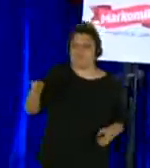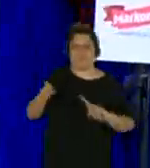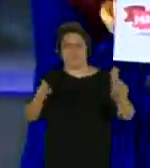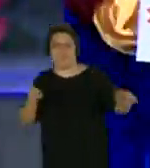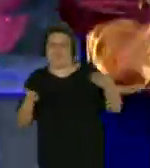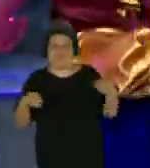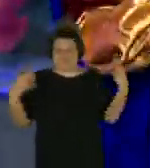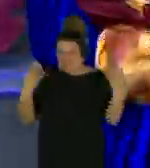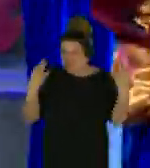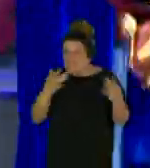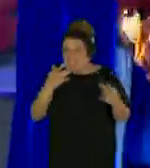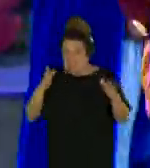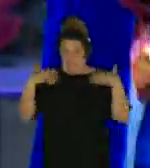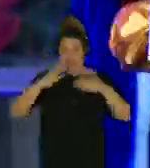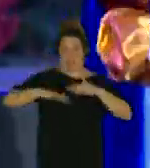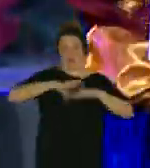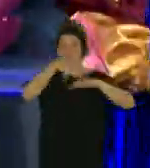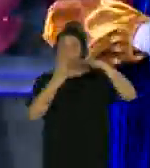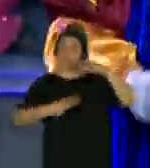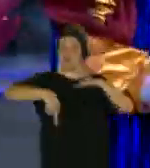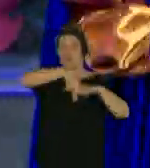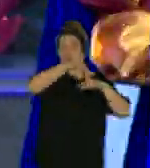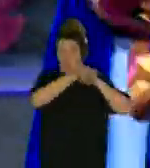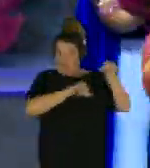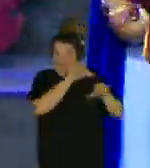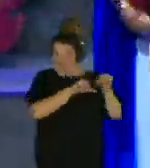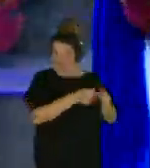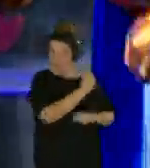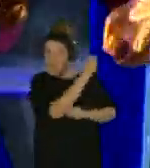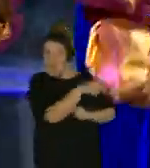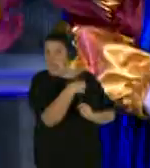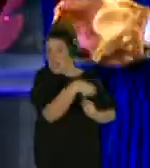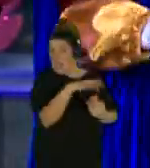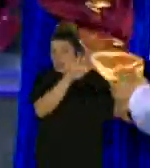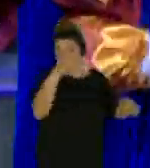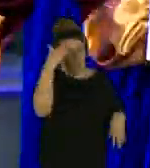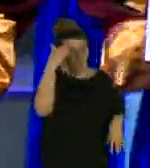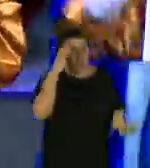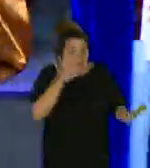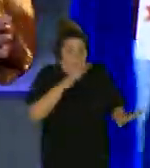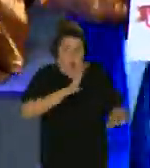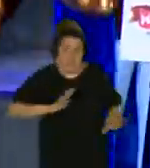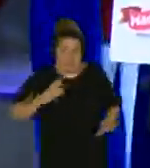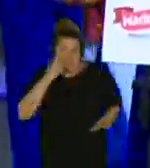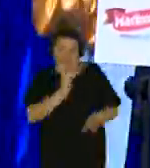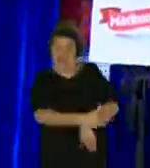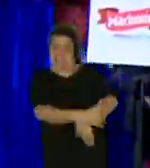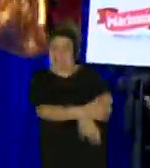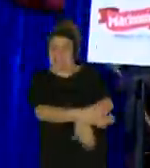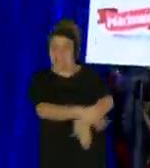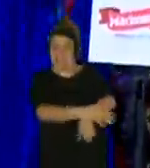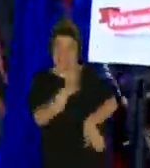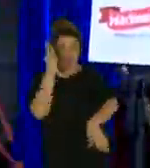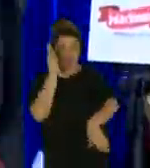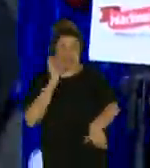si ligas en el agua, siempre debes recordar, no sea que esa sirena sea un sireno tal vez.